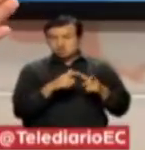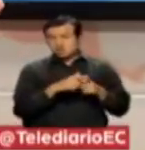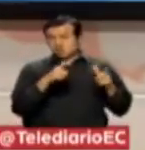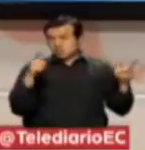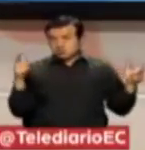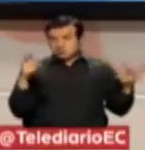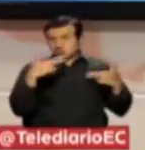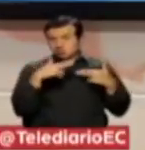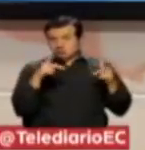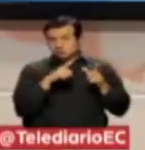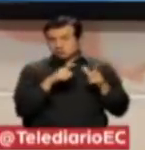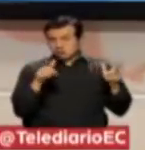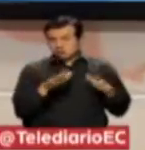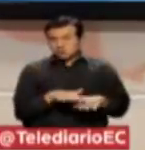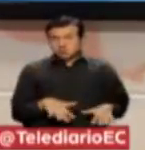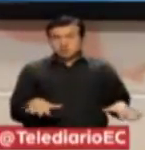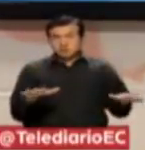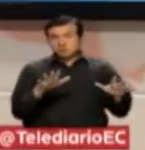hectáreas